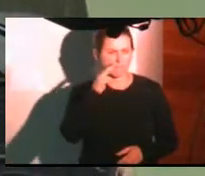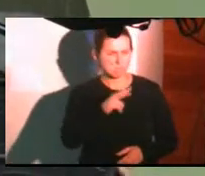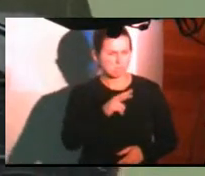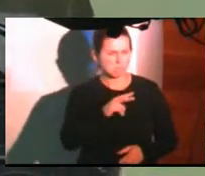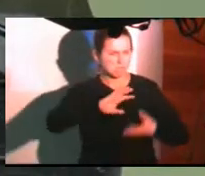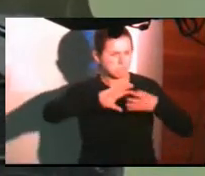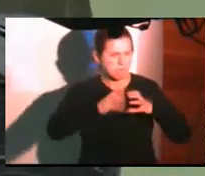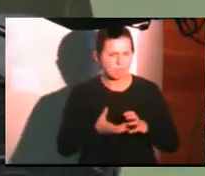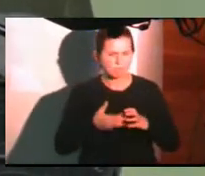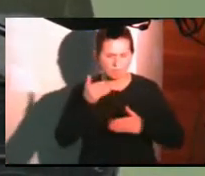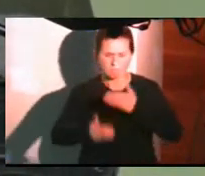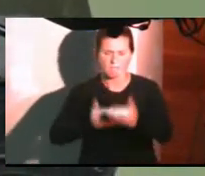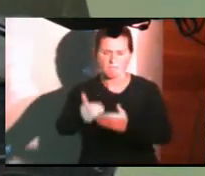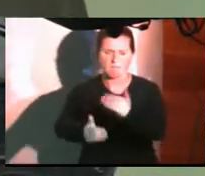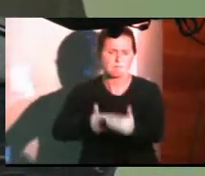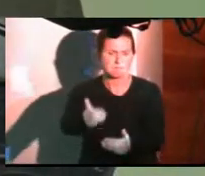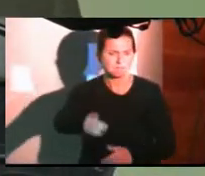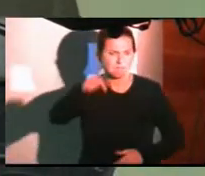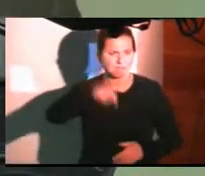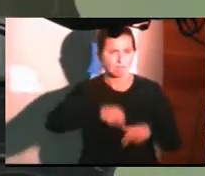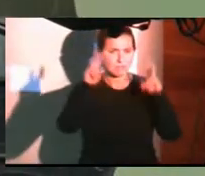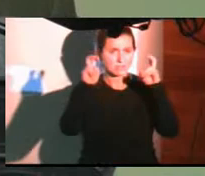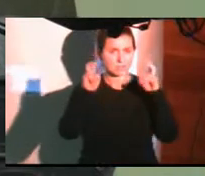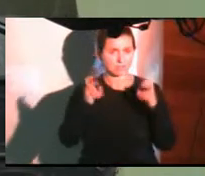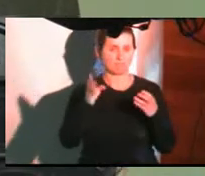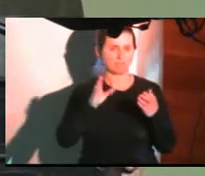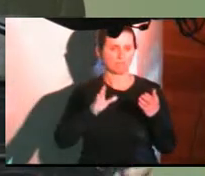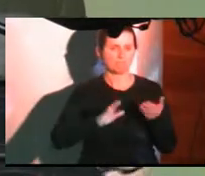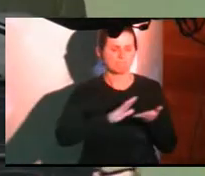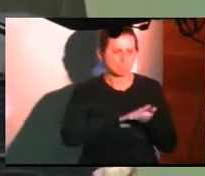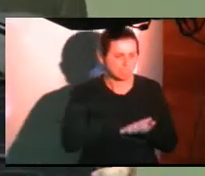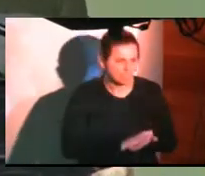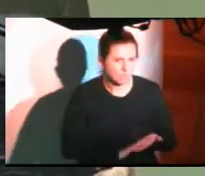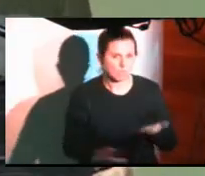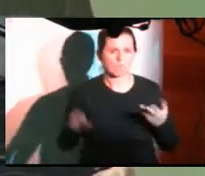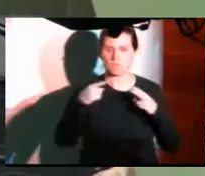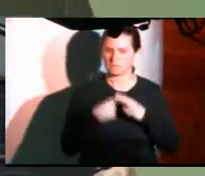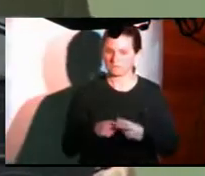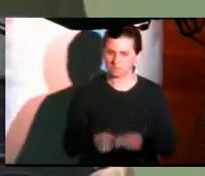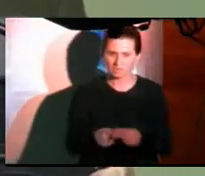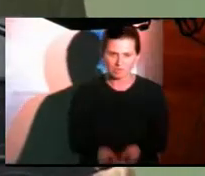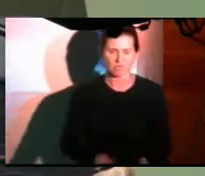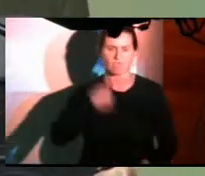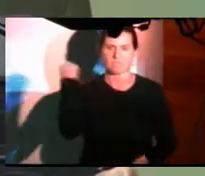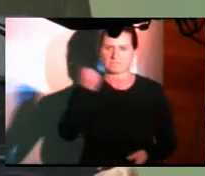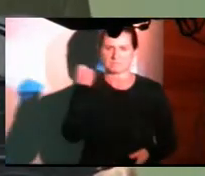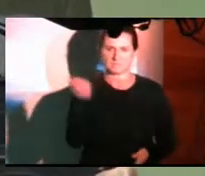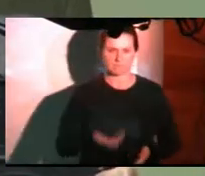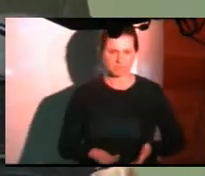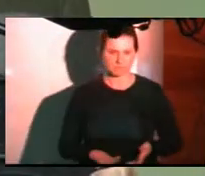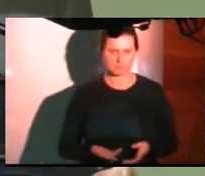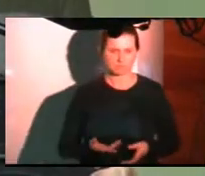dinámica e innovadora puja tecnológica y también de tenerla a